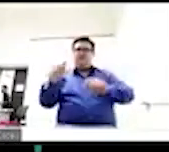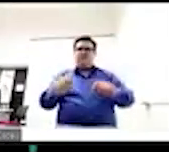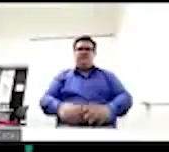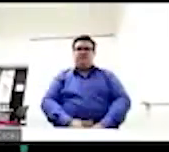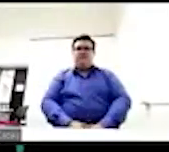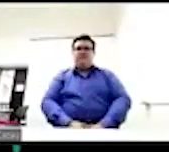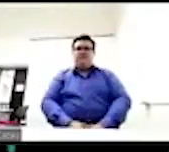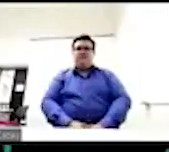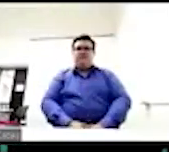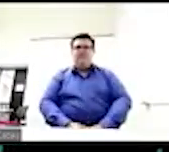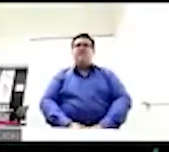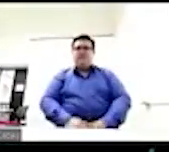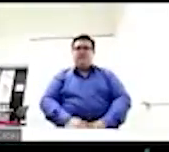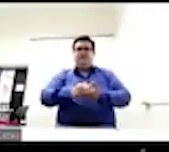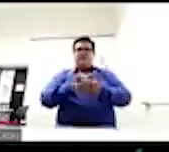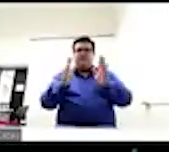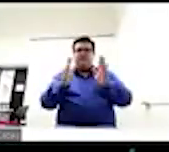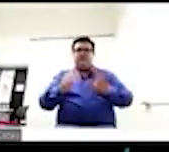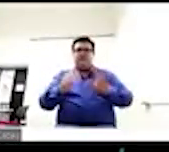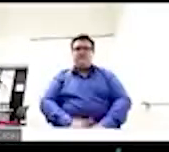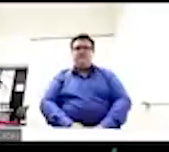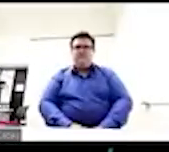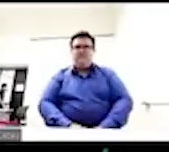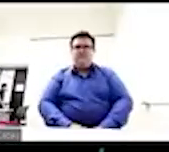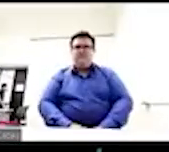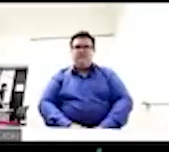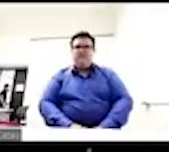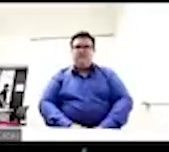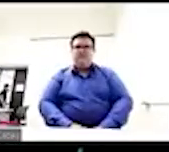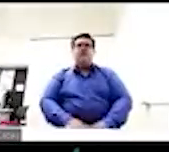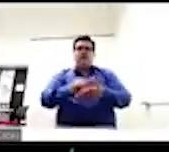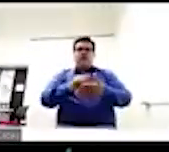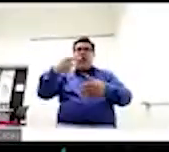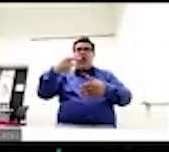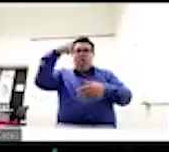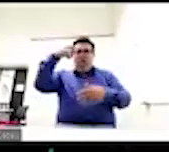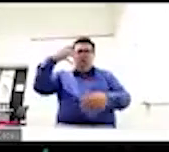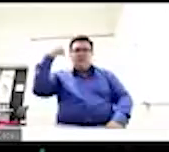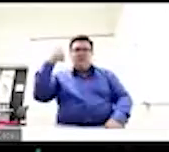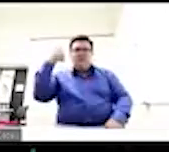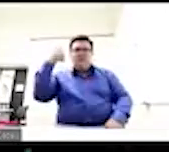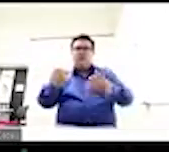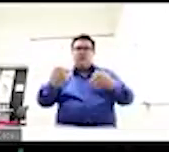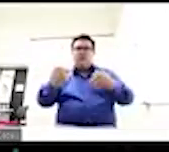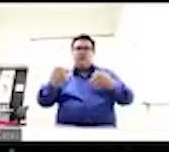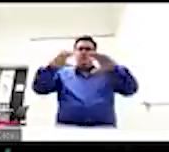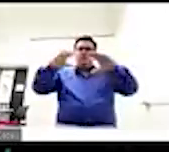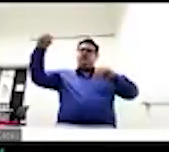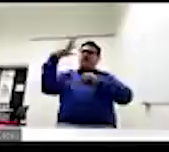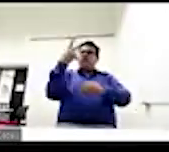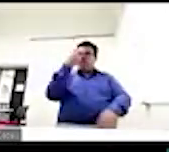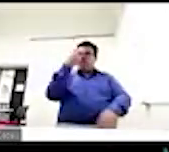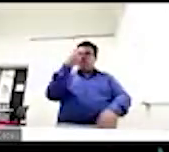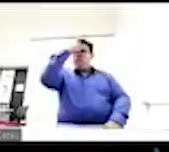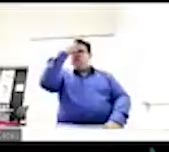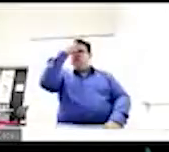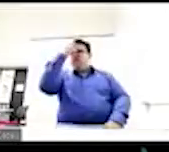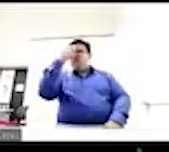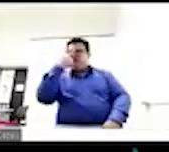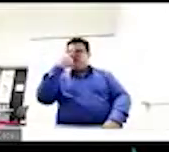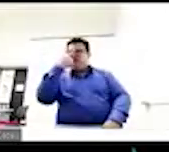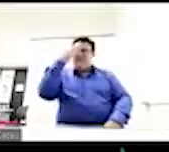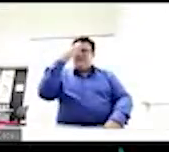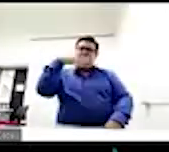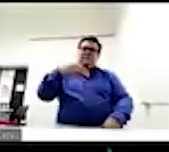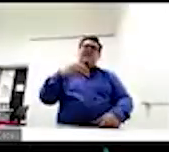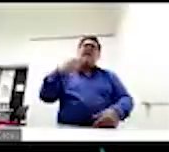Estos son representaciones de los mitos. He podido ser el sol furioso, este es un mítico que habla justamente de la